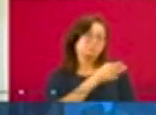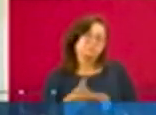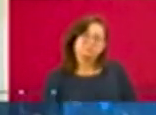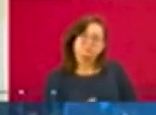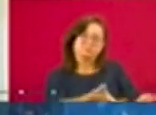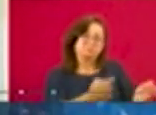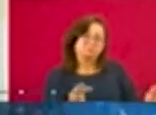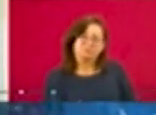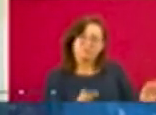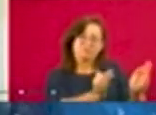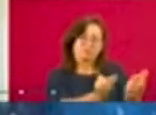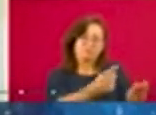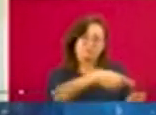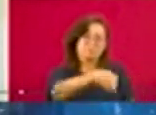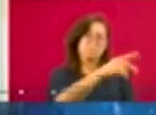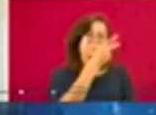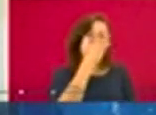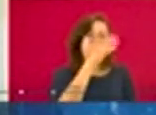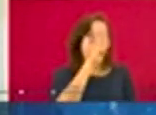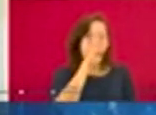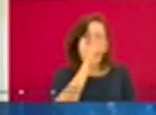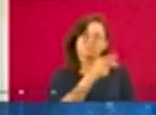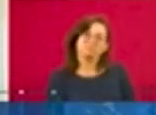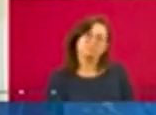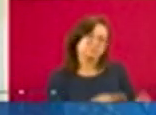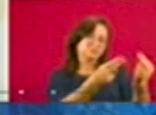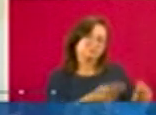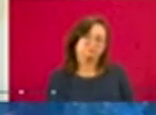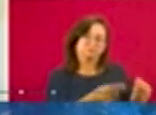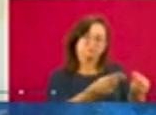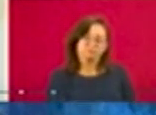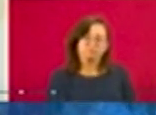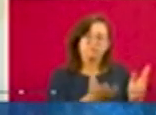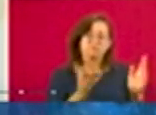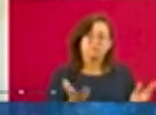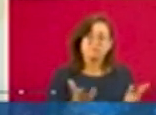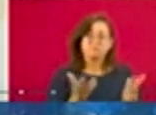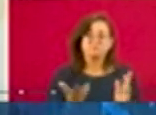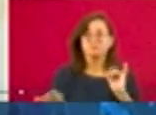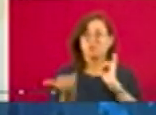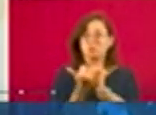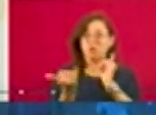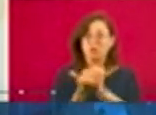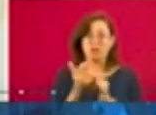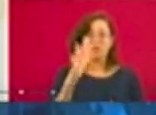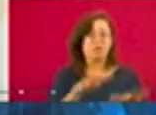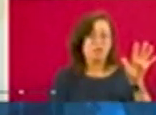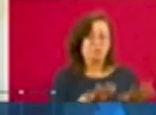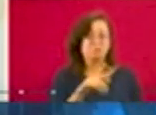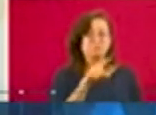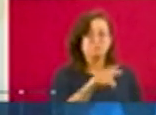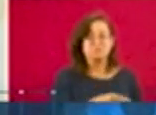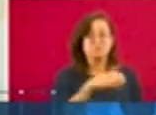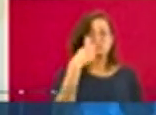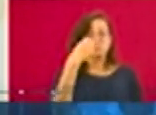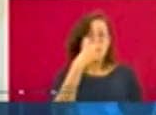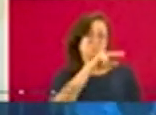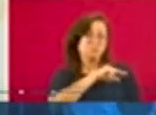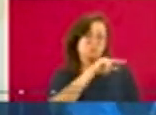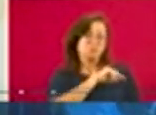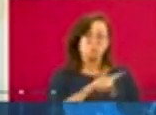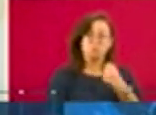país a donde no llega la televisión abierta, curiosamente sí llega la televisión por